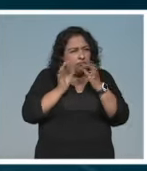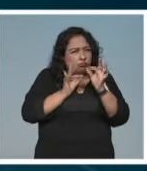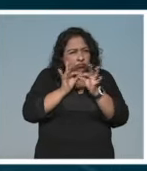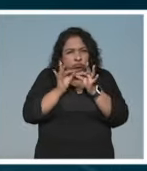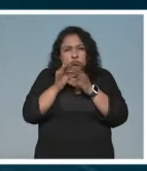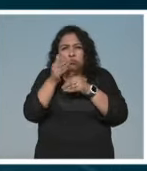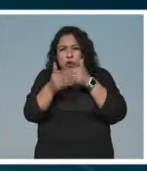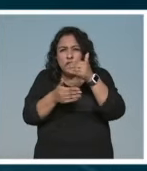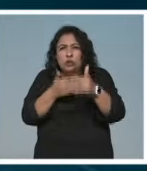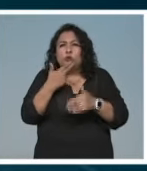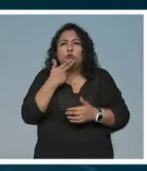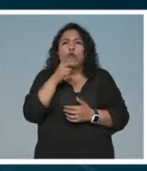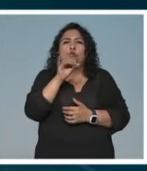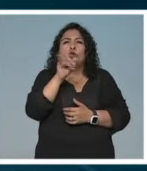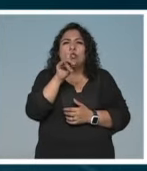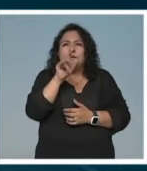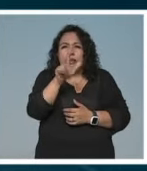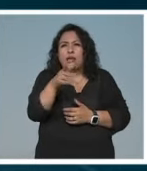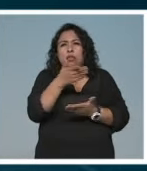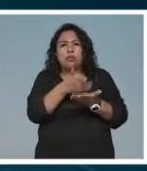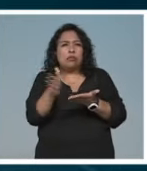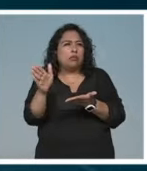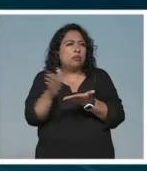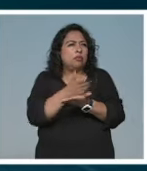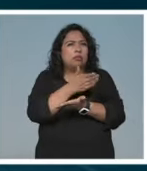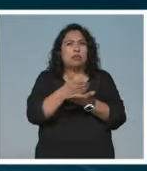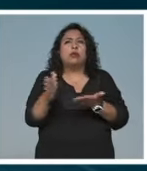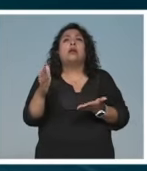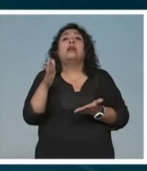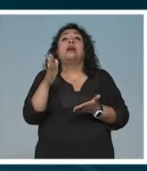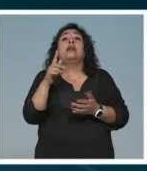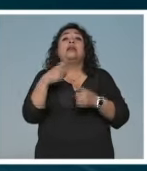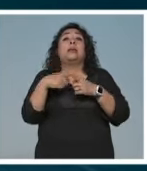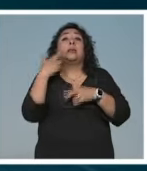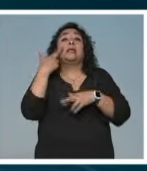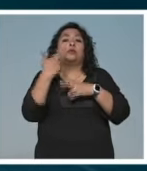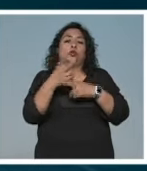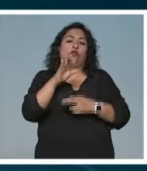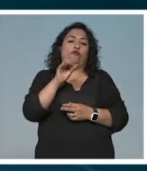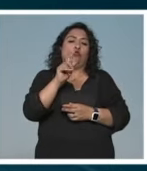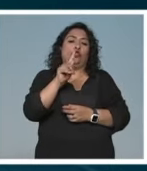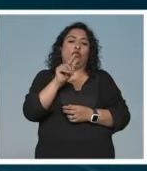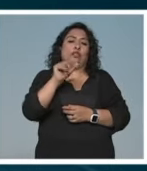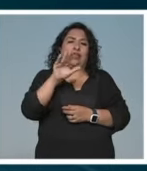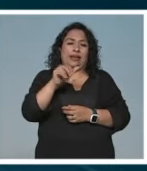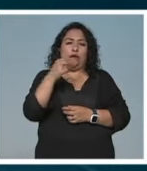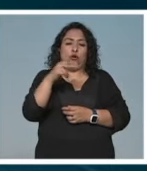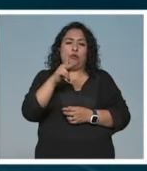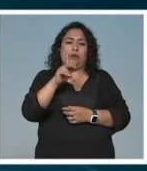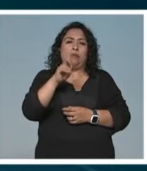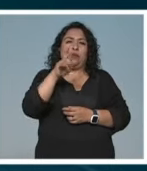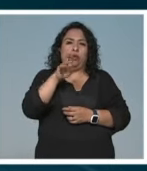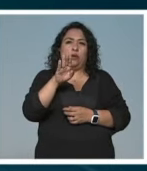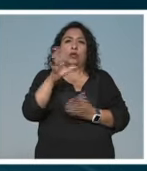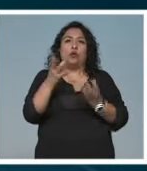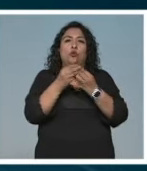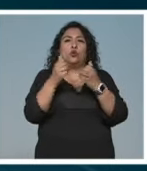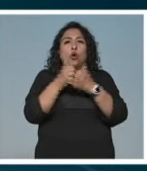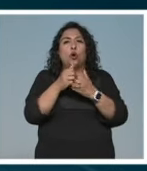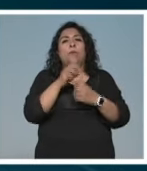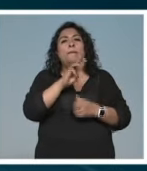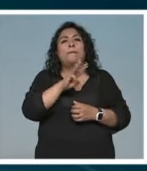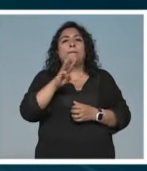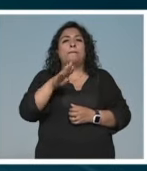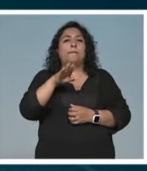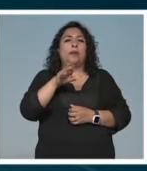detalladamente el proceso de digitalización y catalogación llevado a cabo por la fototeca Pedro Valtierra, en colaboración con el sitio web